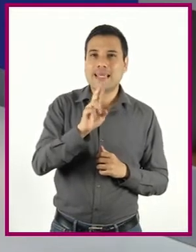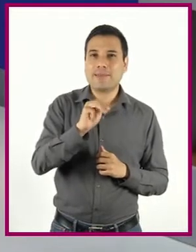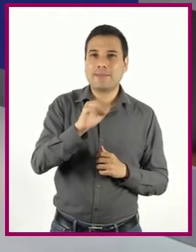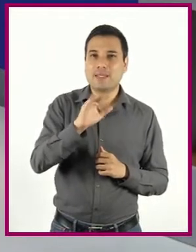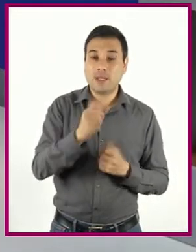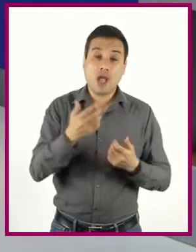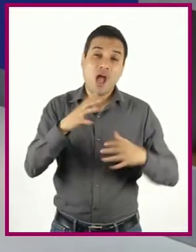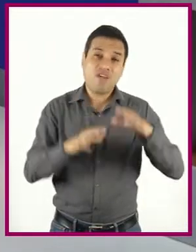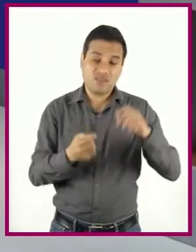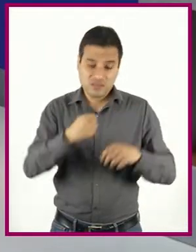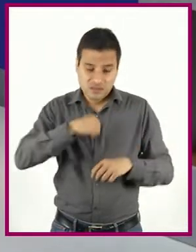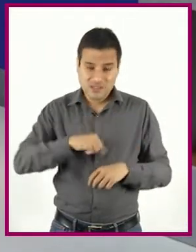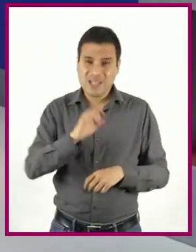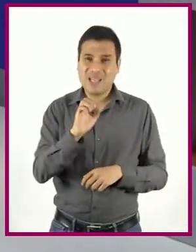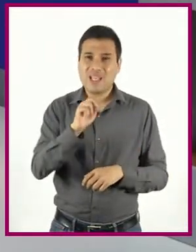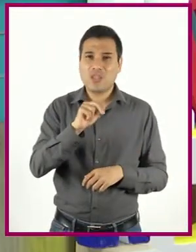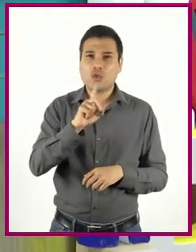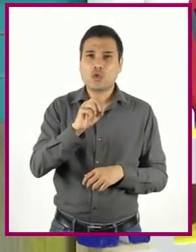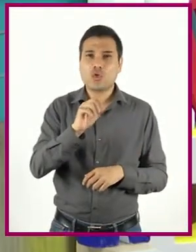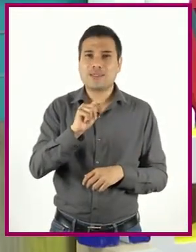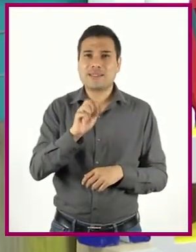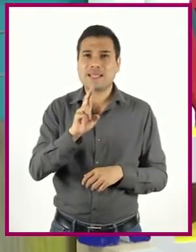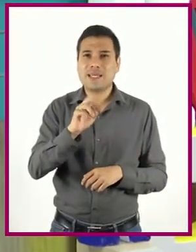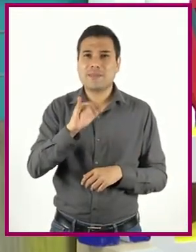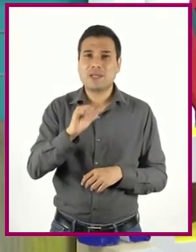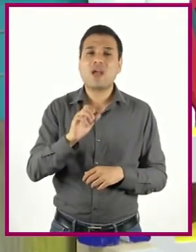y no queremos hablar con alguien.